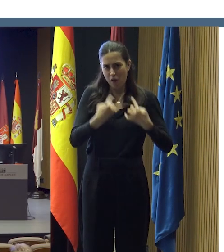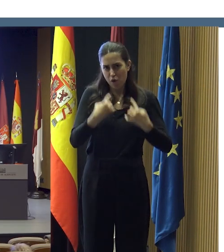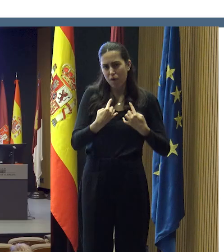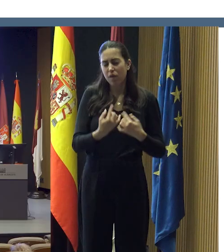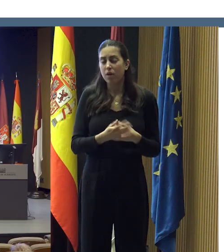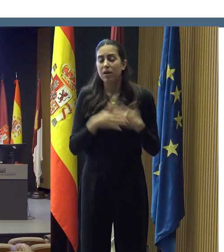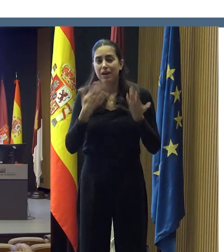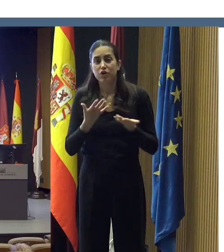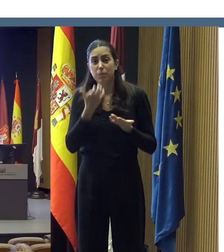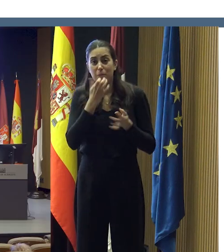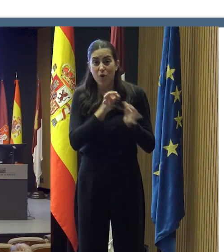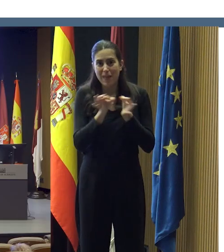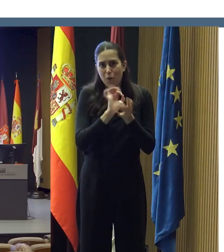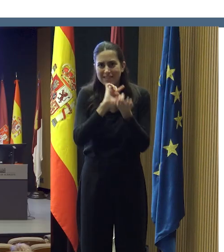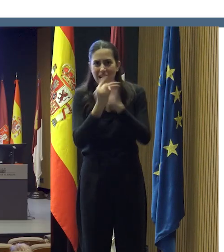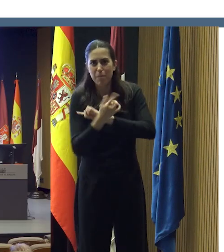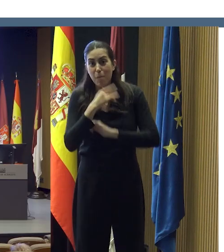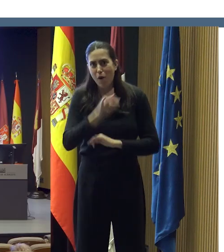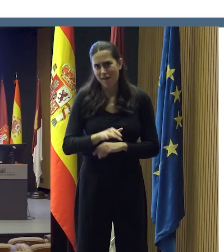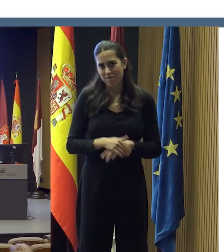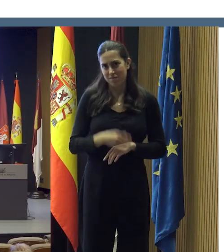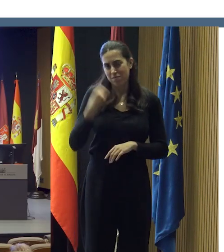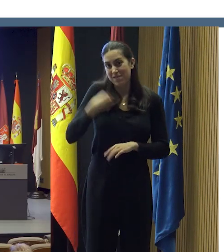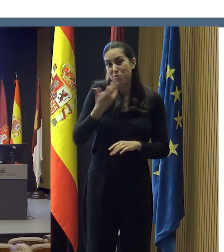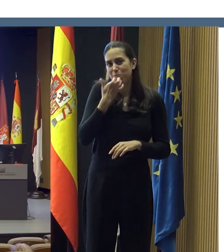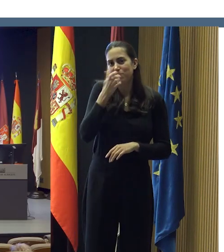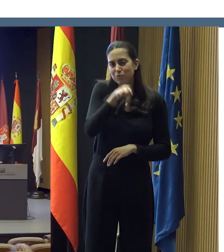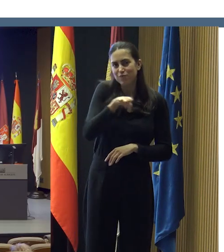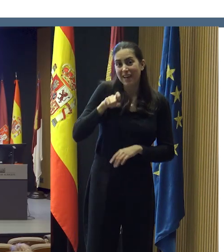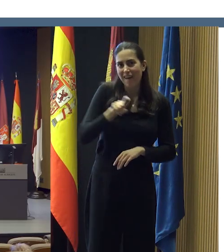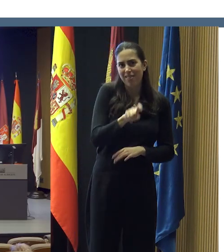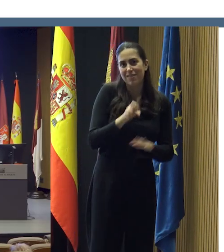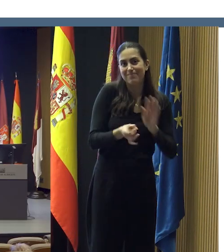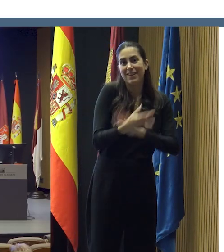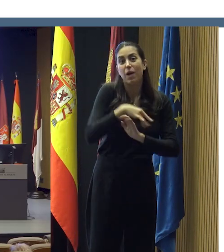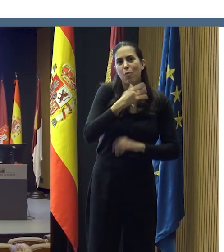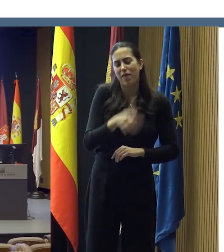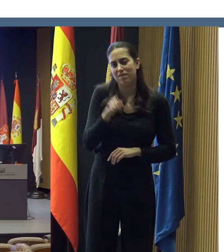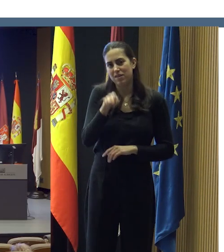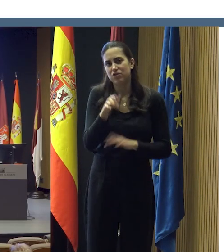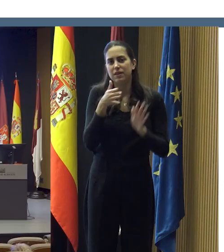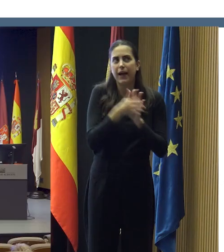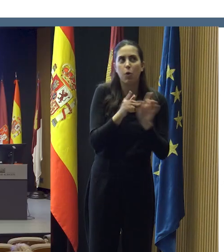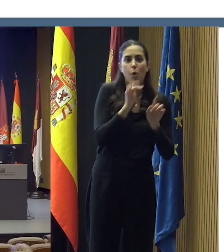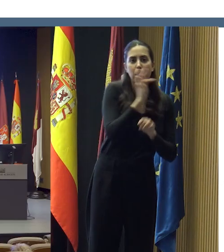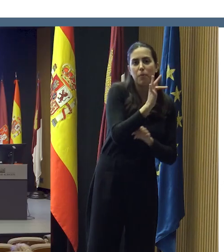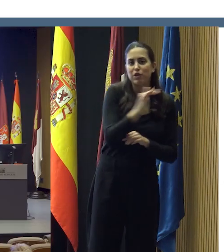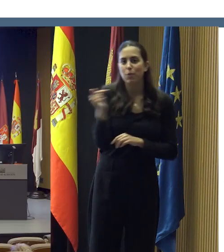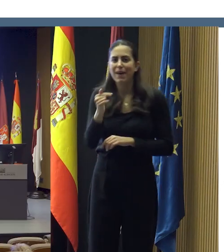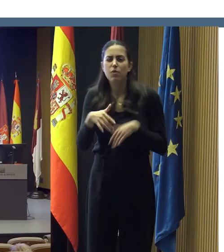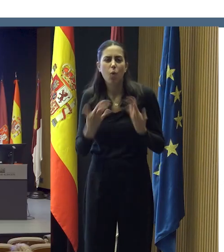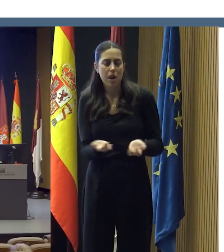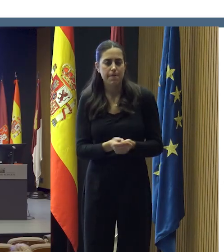puede provocar mutaciones, ¿no? Pues esto es de la misma manera. La mamografía hay que ver el coste-beneficio. Se ha visto que a mujeres a partir de cierta